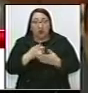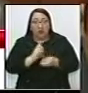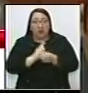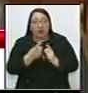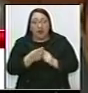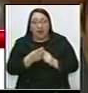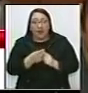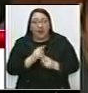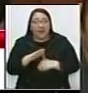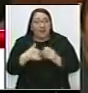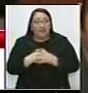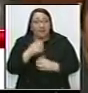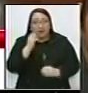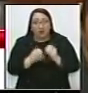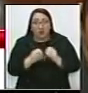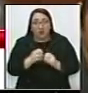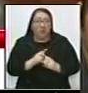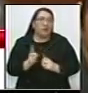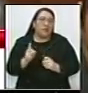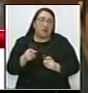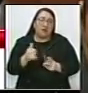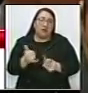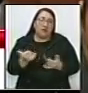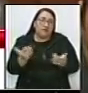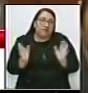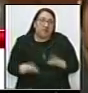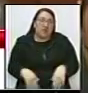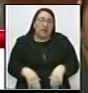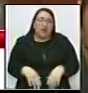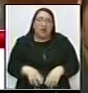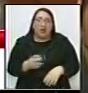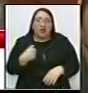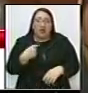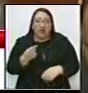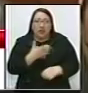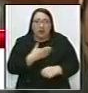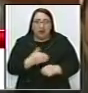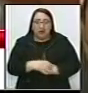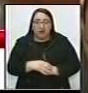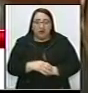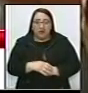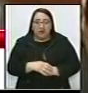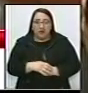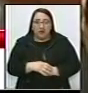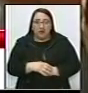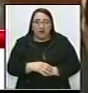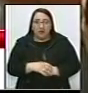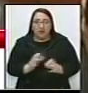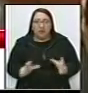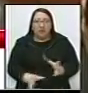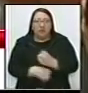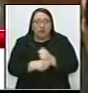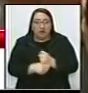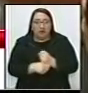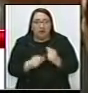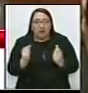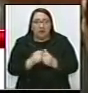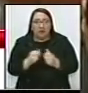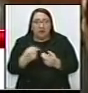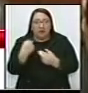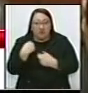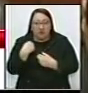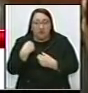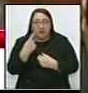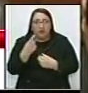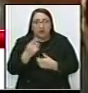reformas todo se va a corregir, también ese es un espejismo. Y tendrá que el presidente de la República asumir las responsabilidades de